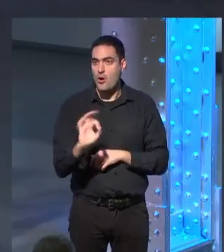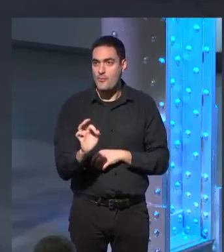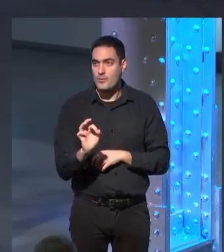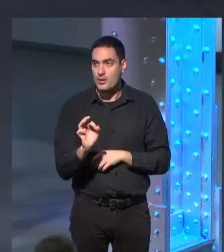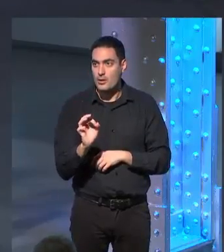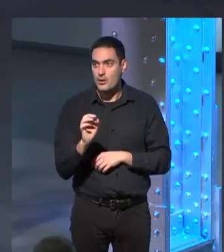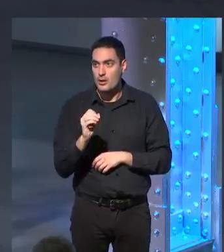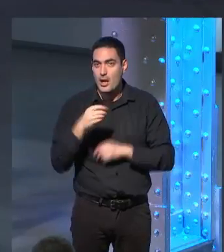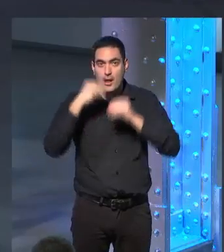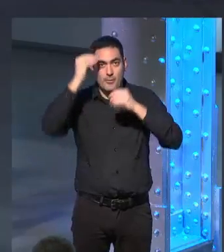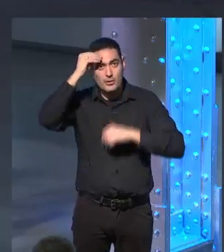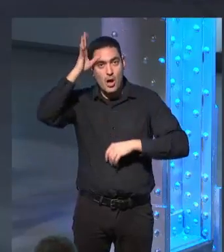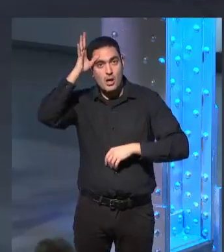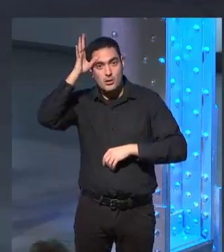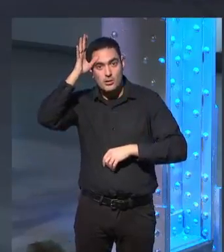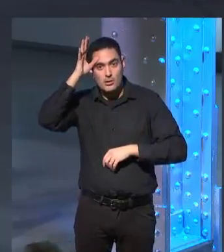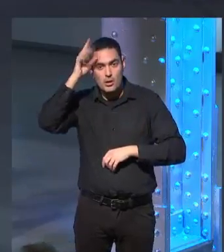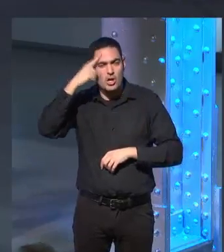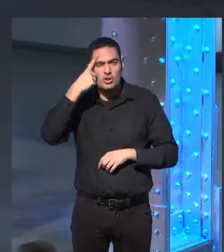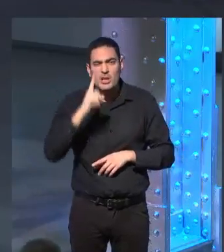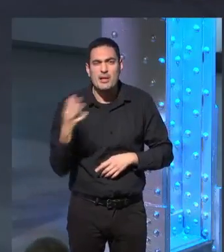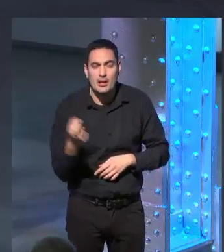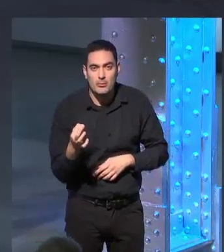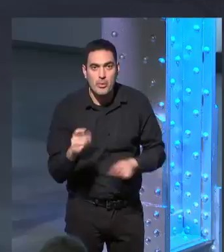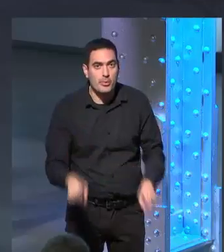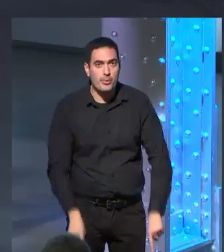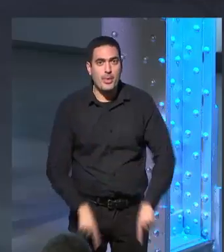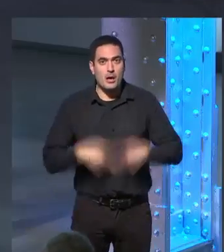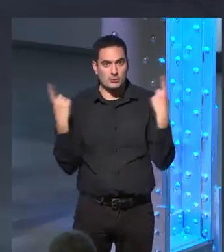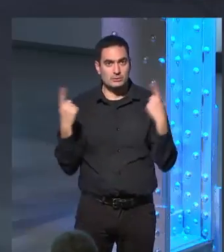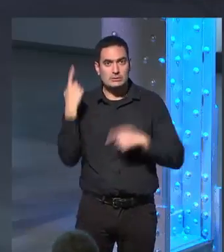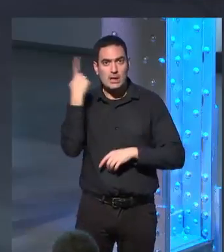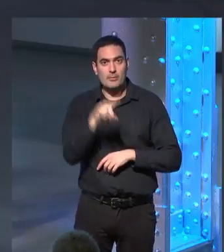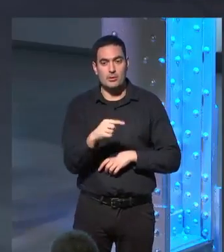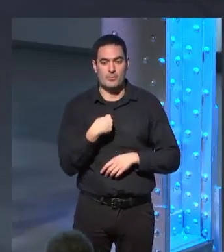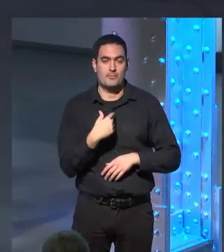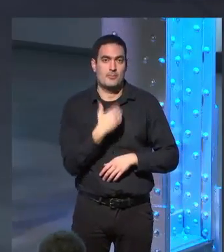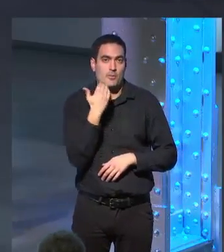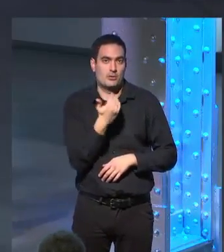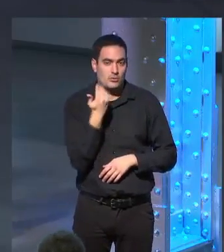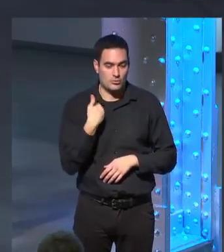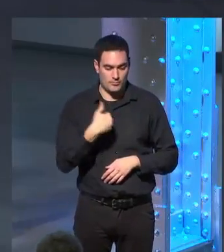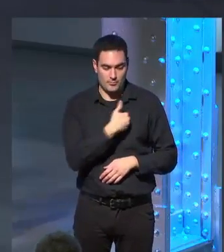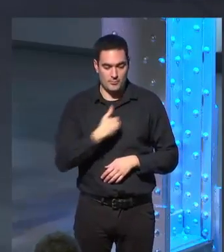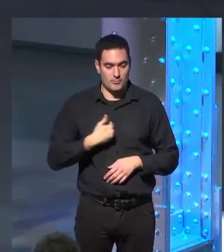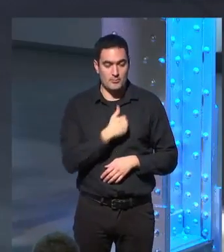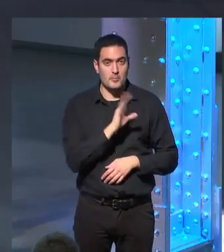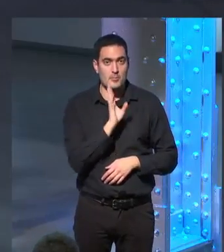como realidad virtual porque saben lo que es, aunque no la utilicen todavía en el aula, pero que yo por lo menos, o sea, como madre